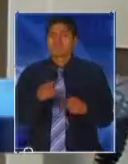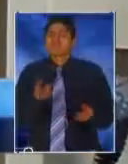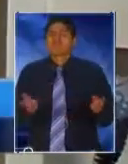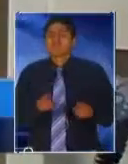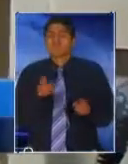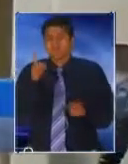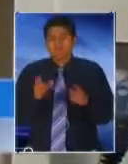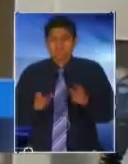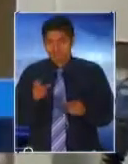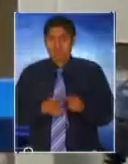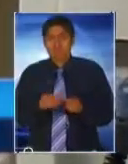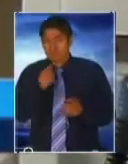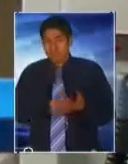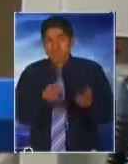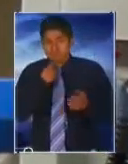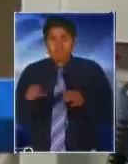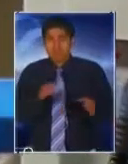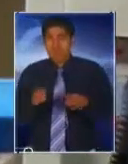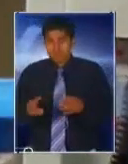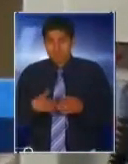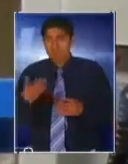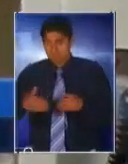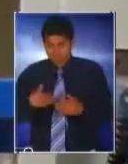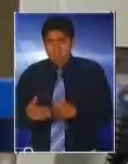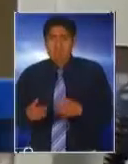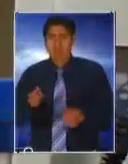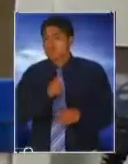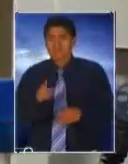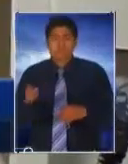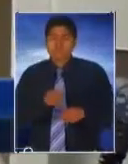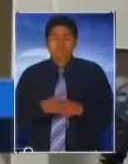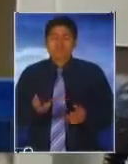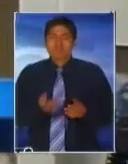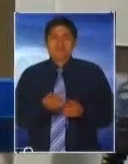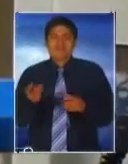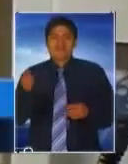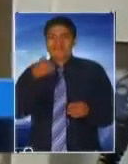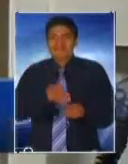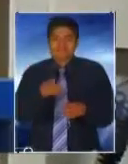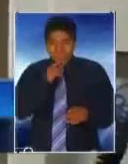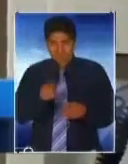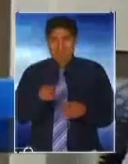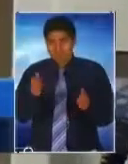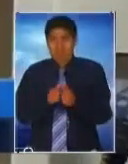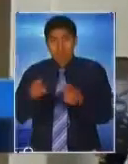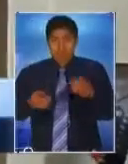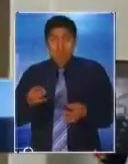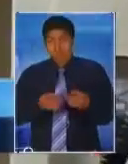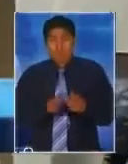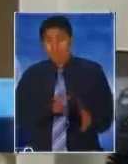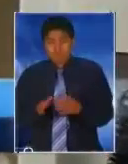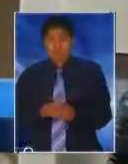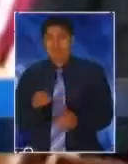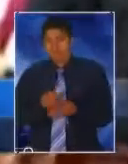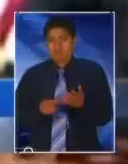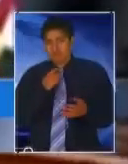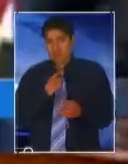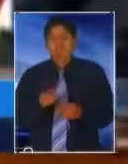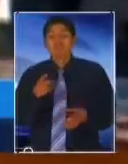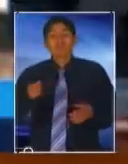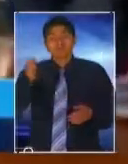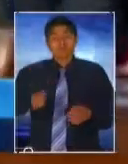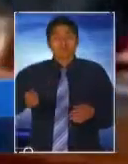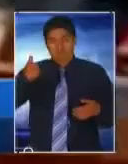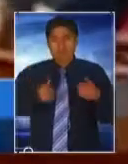sucede cuando un funcionario que está siendo procesado no nos no asiste la dirigencia con su abogado particular entonces el